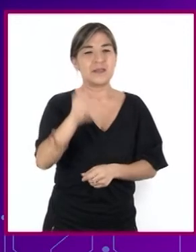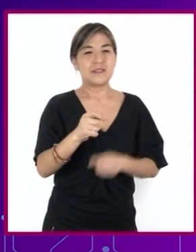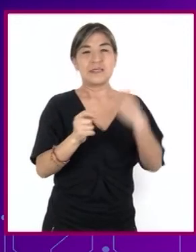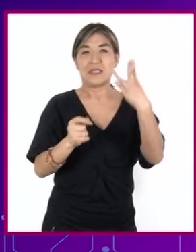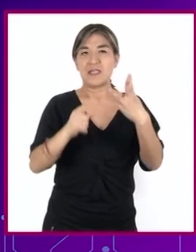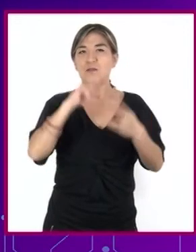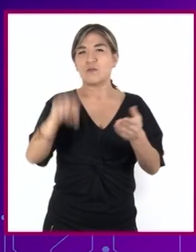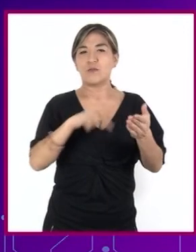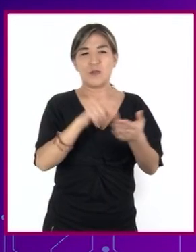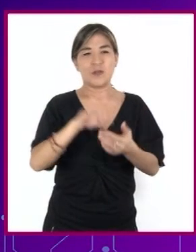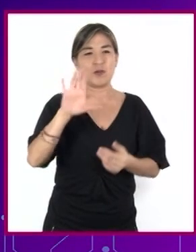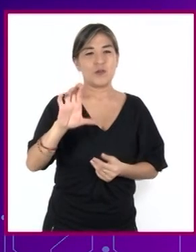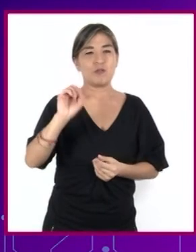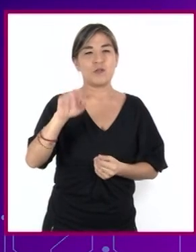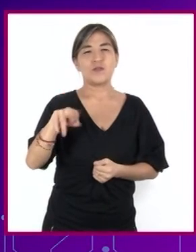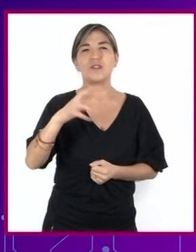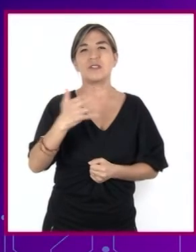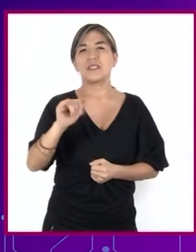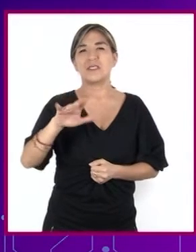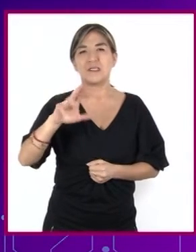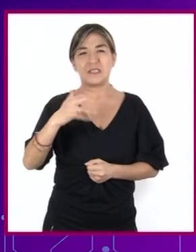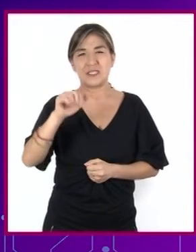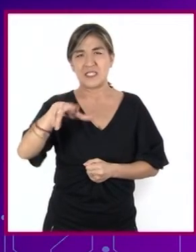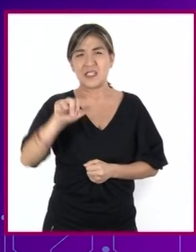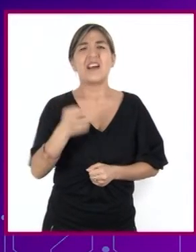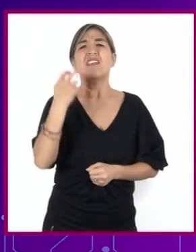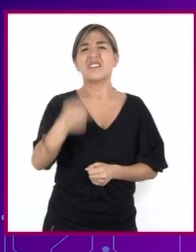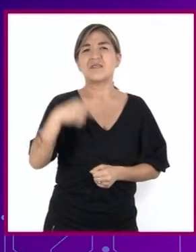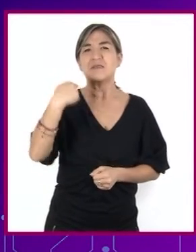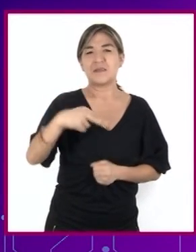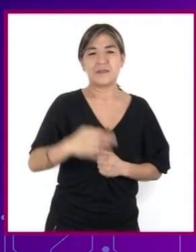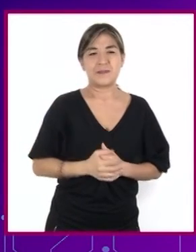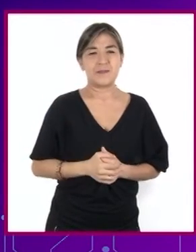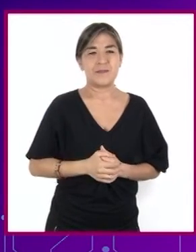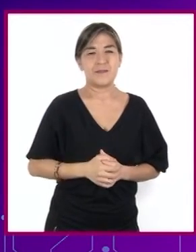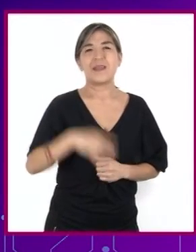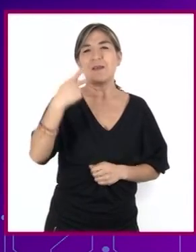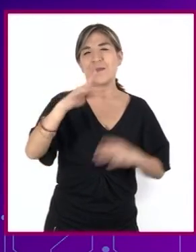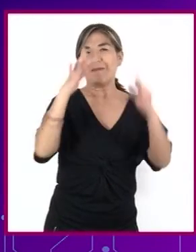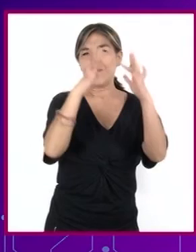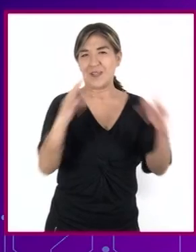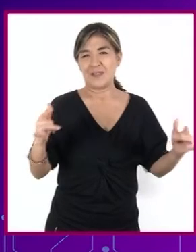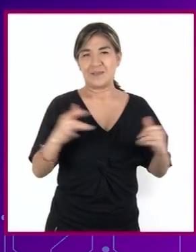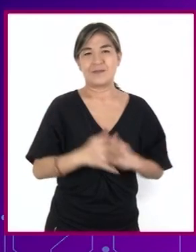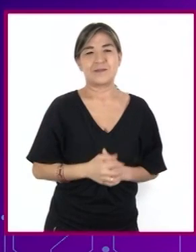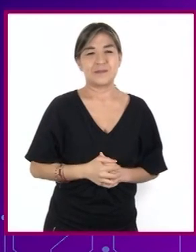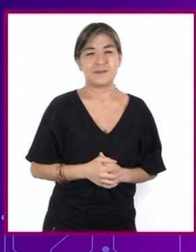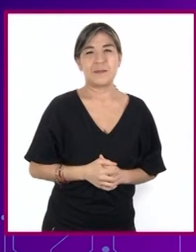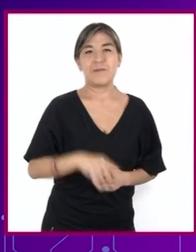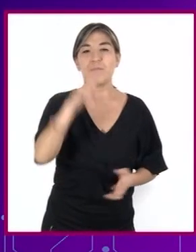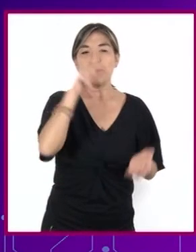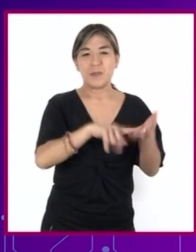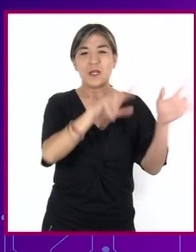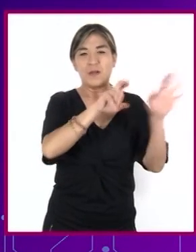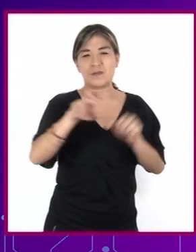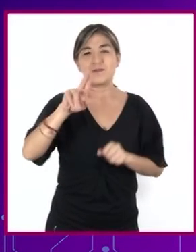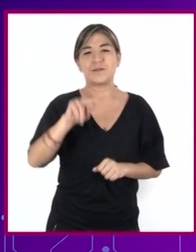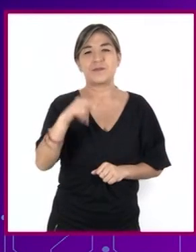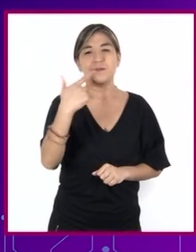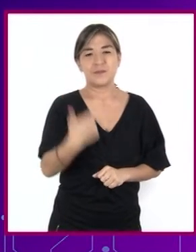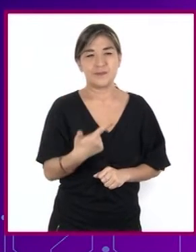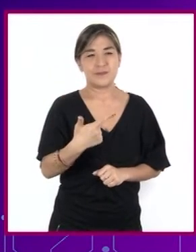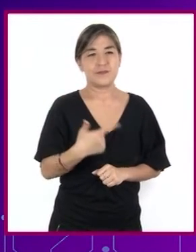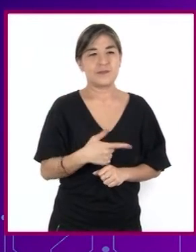provincias orientales de Cochinchina. Esto se conoció como Cochinchina Francesa. En 1887